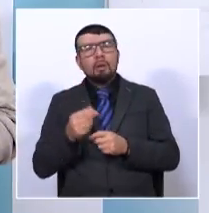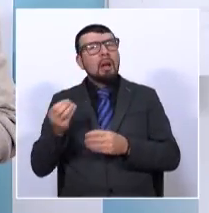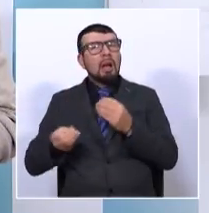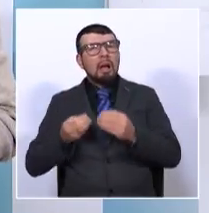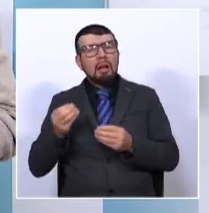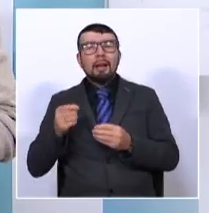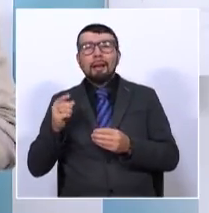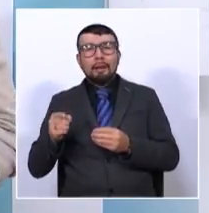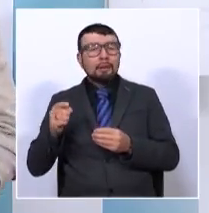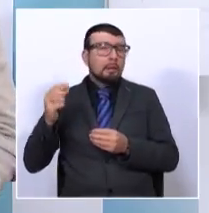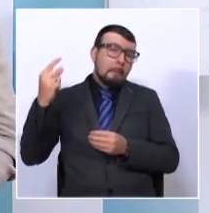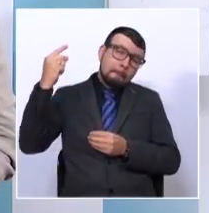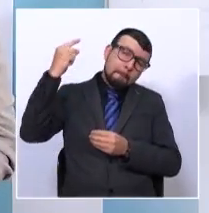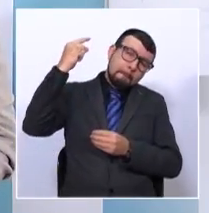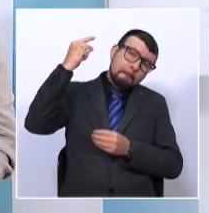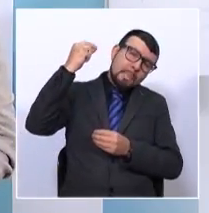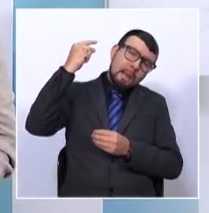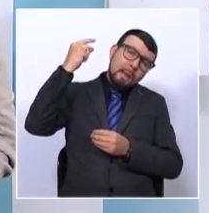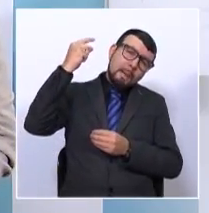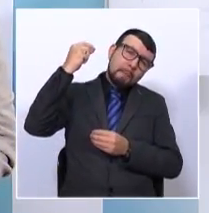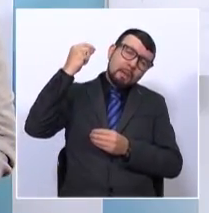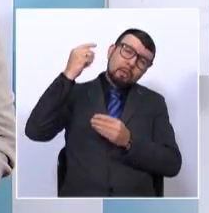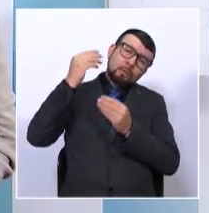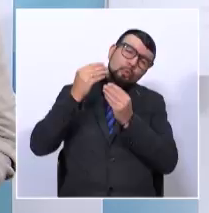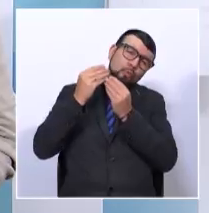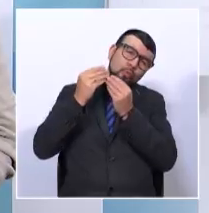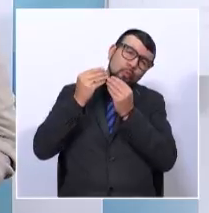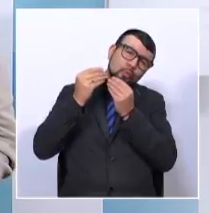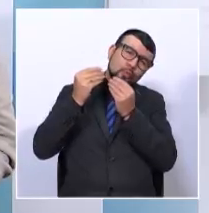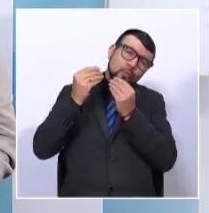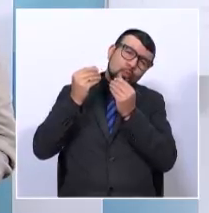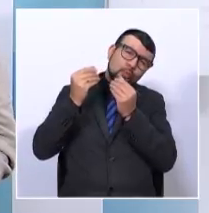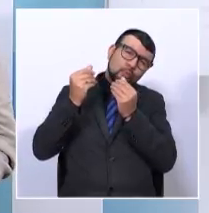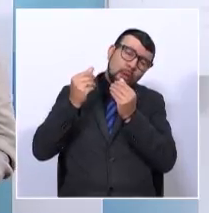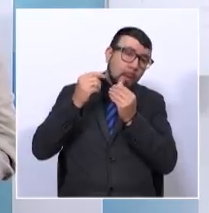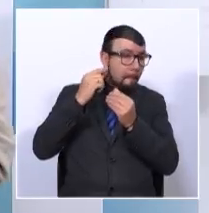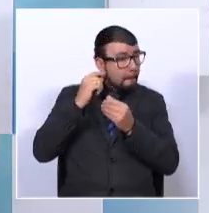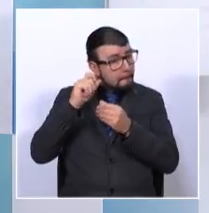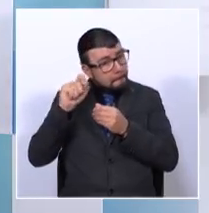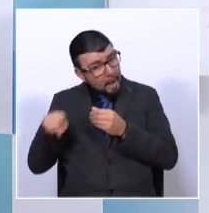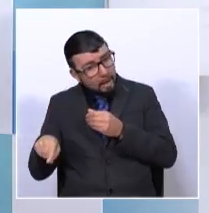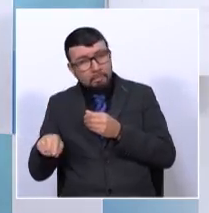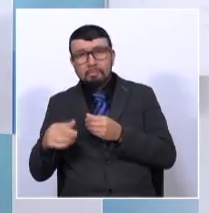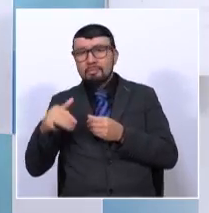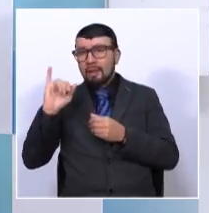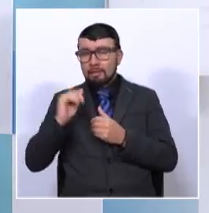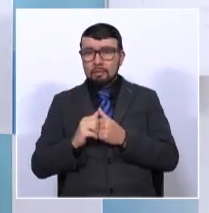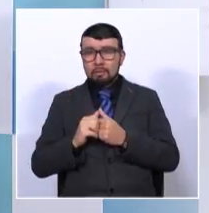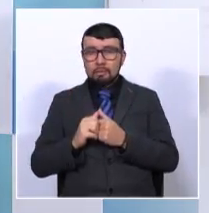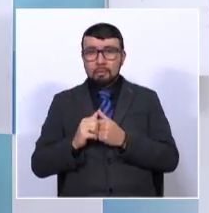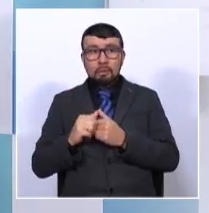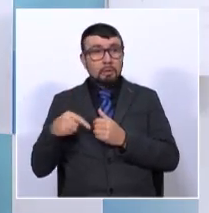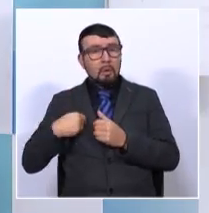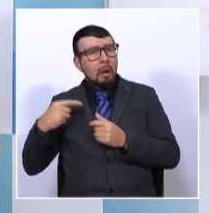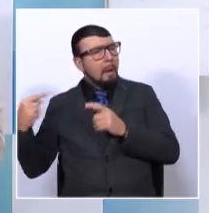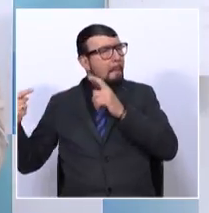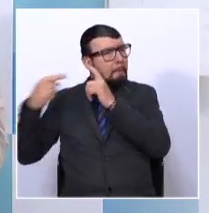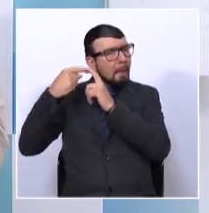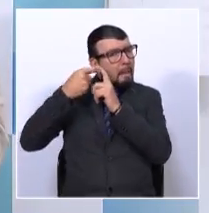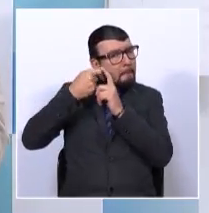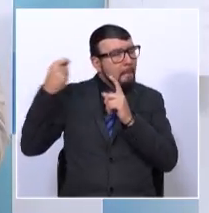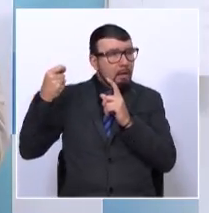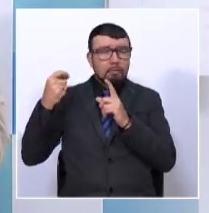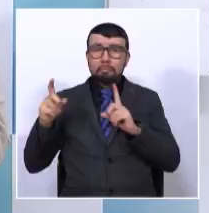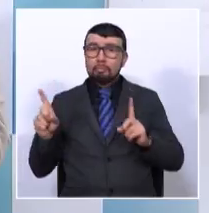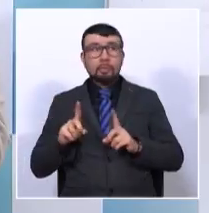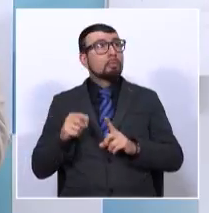utilizar unas gotas que reblandezcan el cerumen y que el solito vaya saliendo. no meternos nada en el oído, incluso esto es